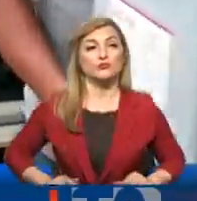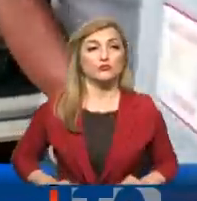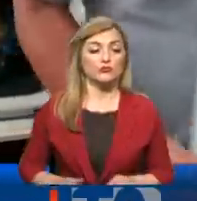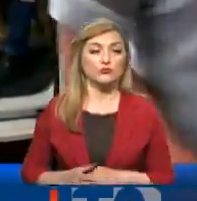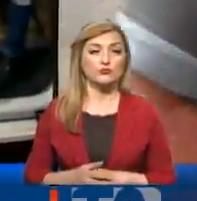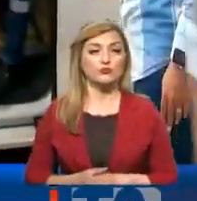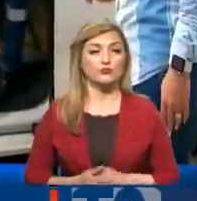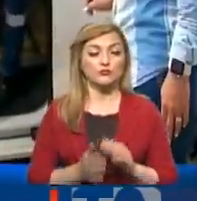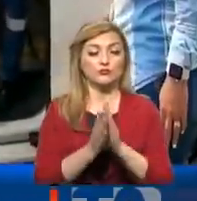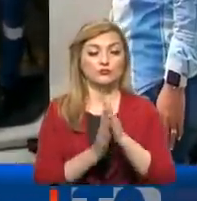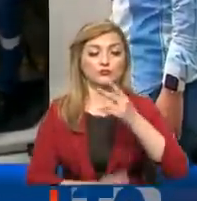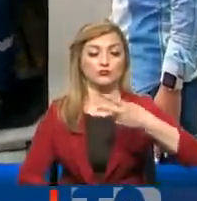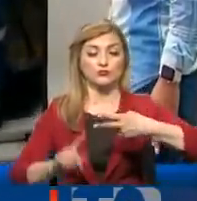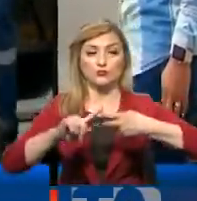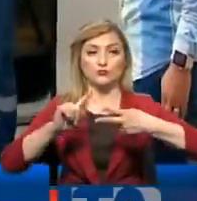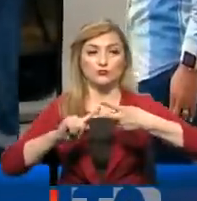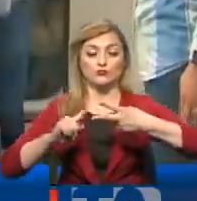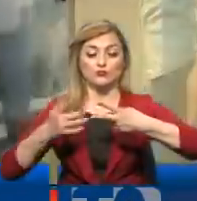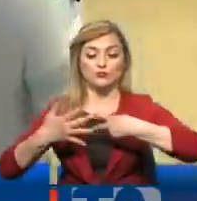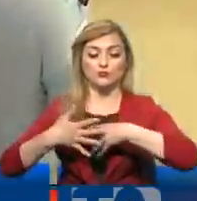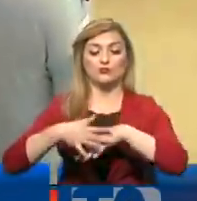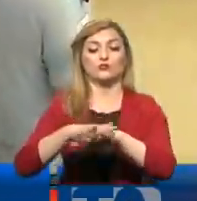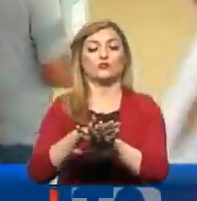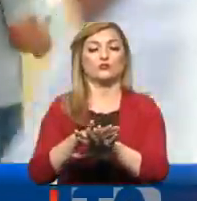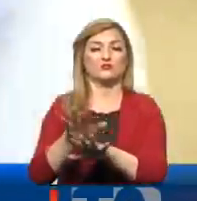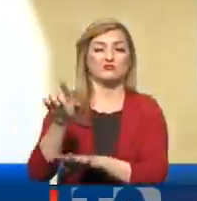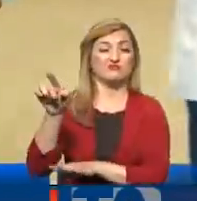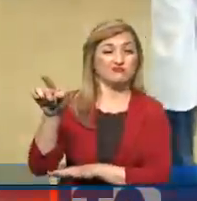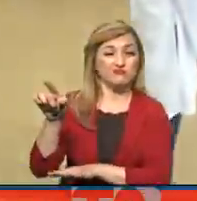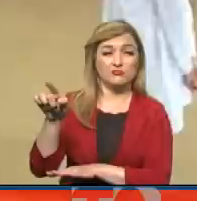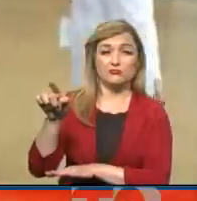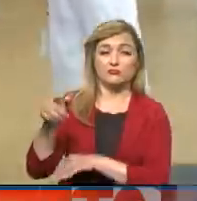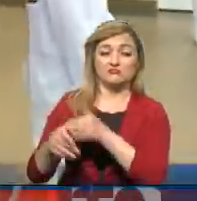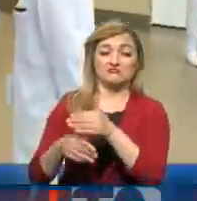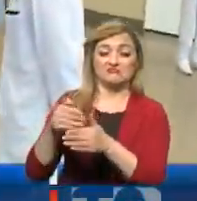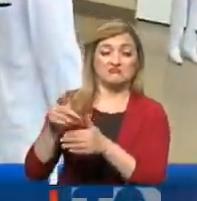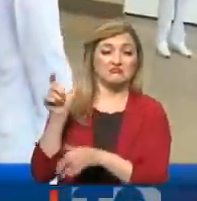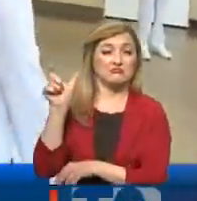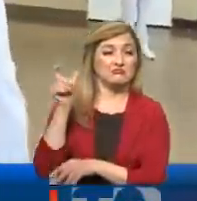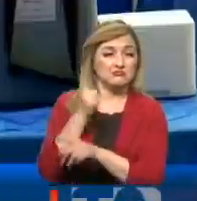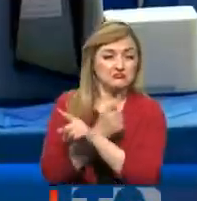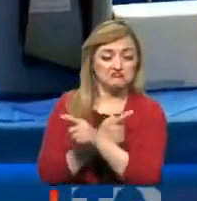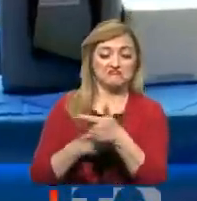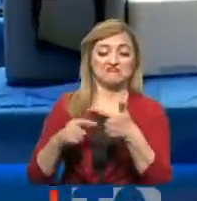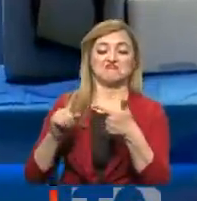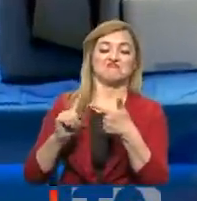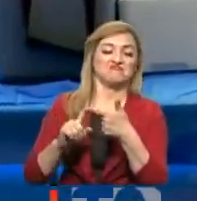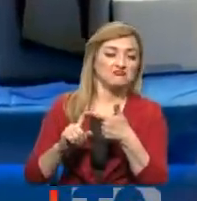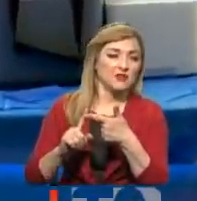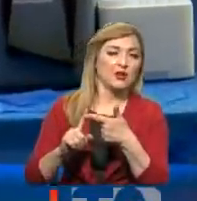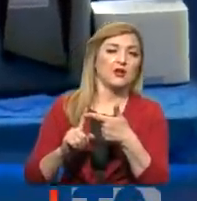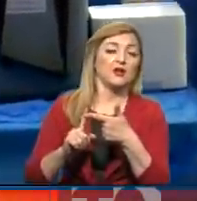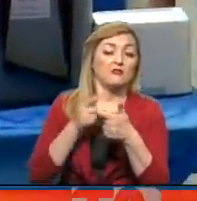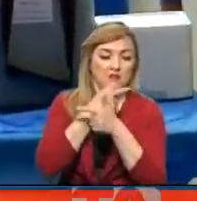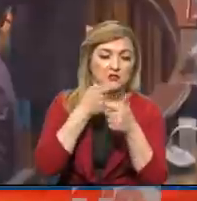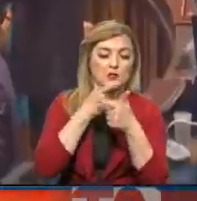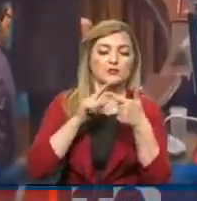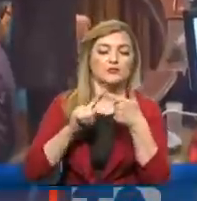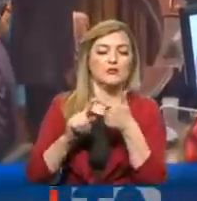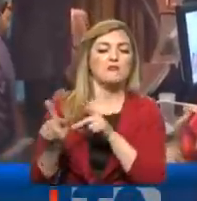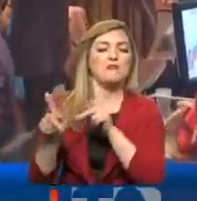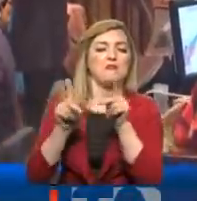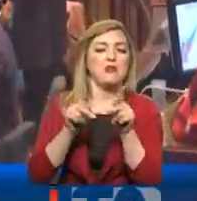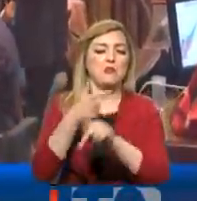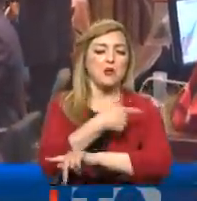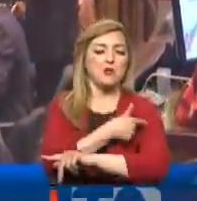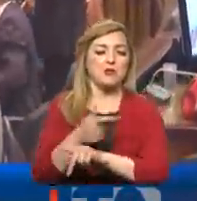dos solicitudes que fueron unificadas y en las que se cuestiona la emisión irregular de carnés de discapacidad, la falta de transparencia en el plan de vacunación